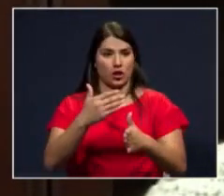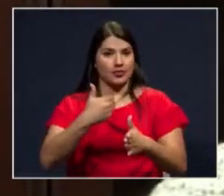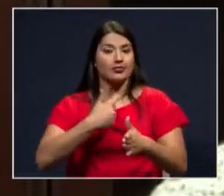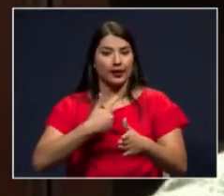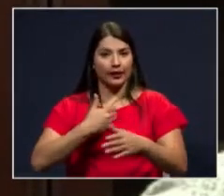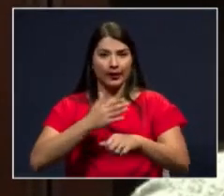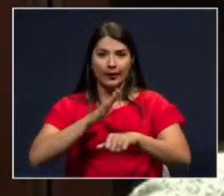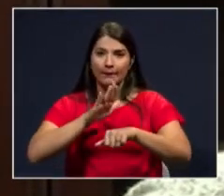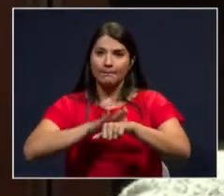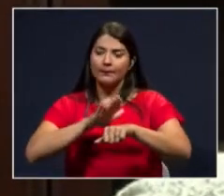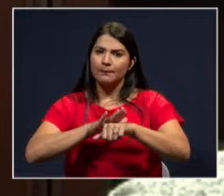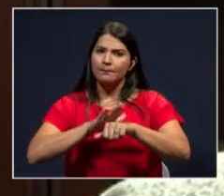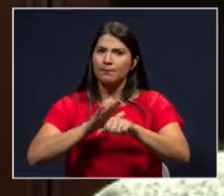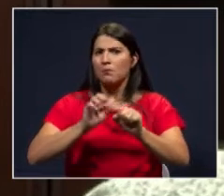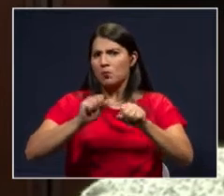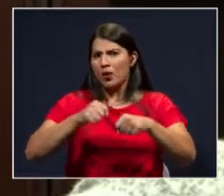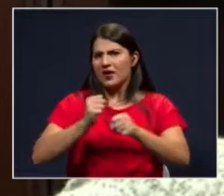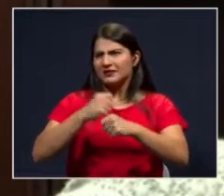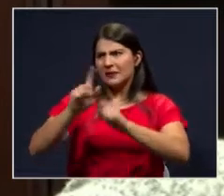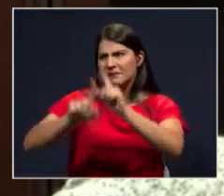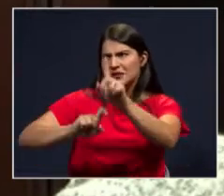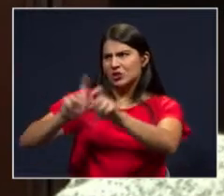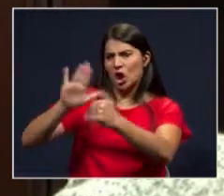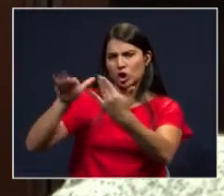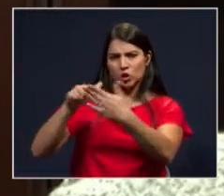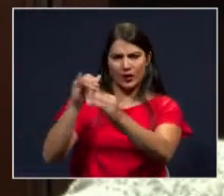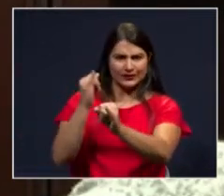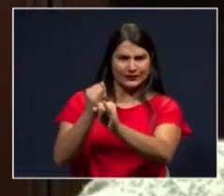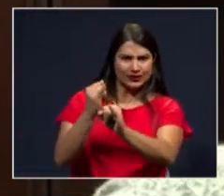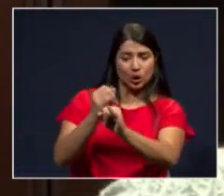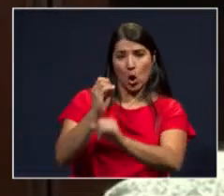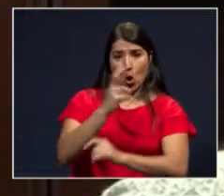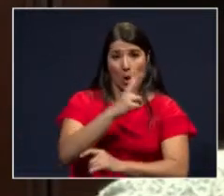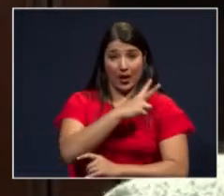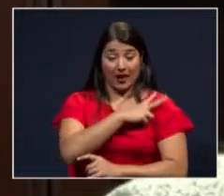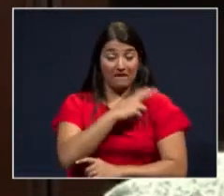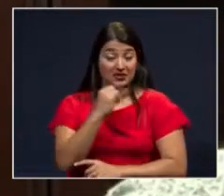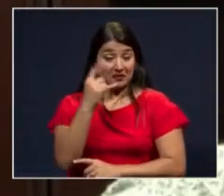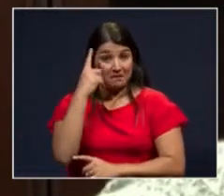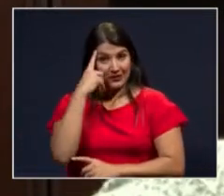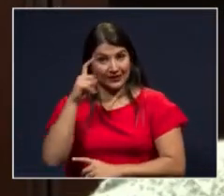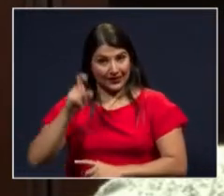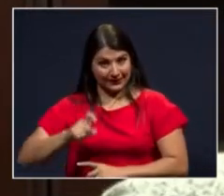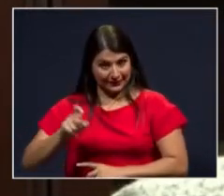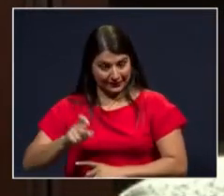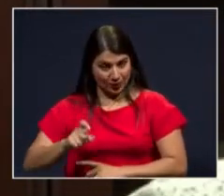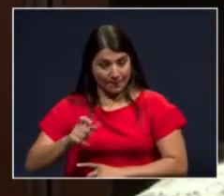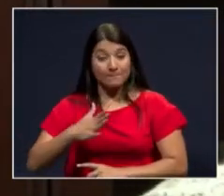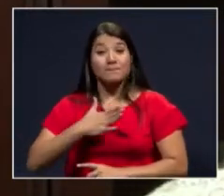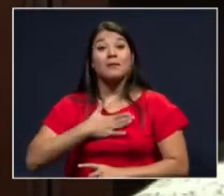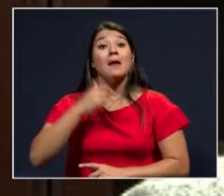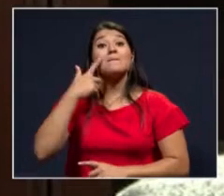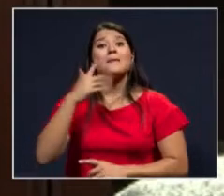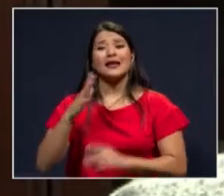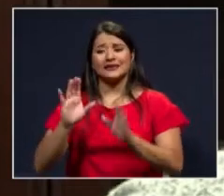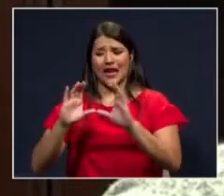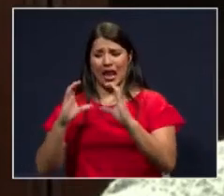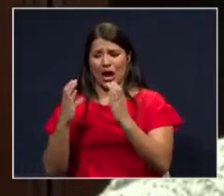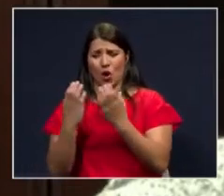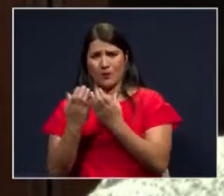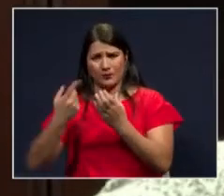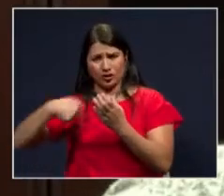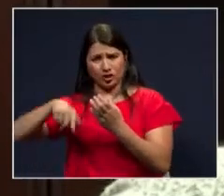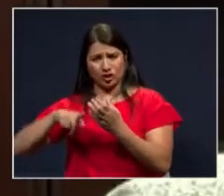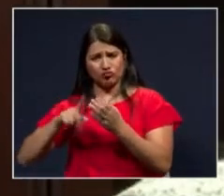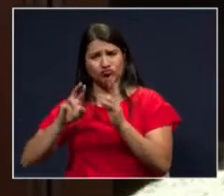potestad de hacer las consultas a todas las instituciones y a los jerarcas que así consideremos. Me parece que la Comisión de Ingreso y Gasto Público tiene